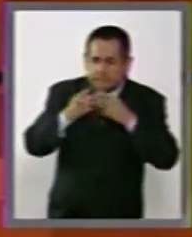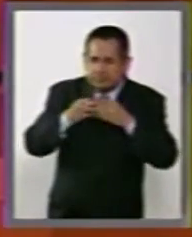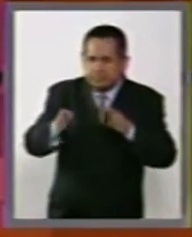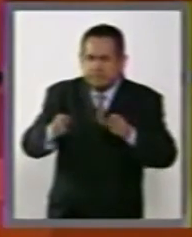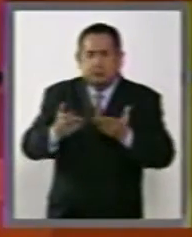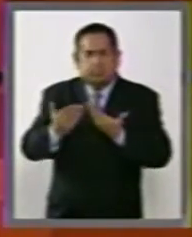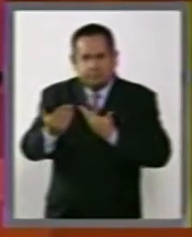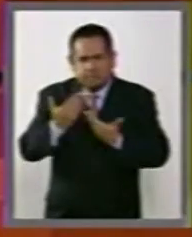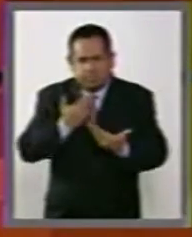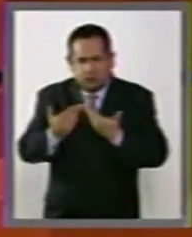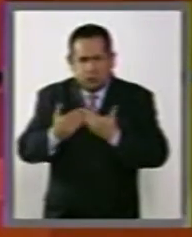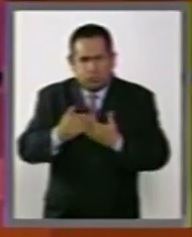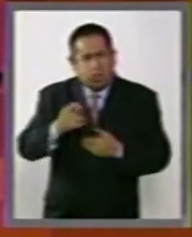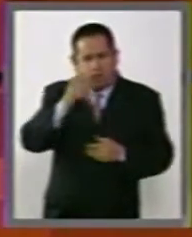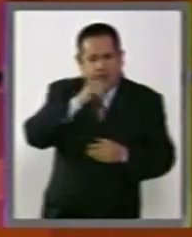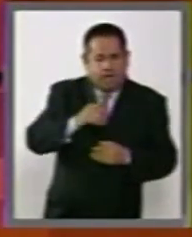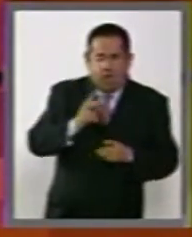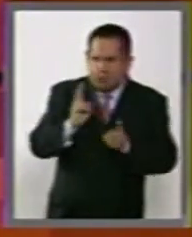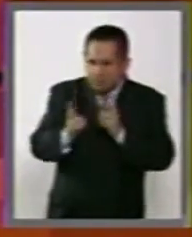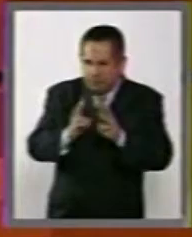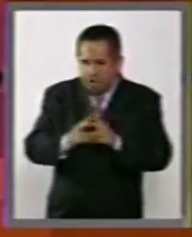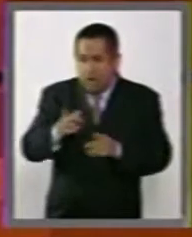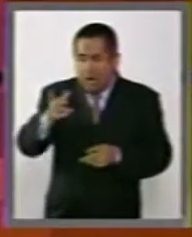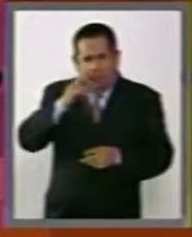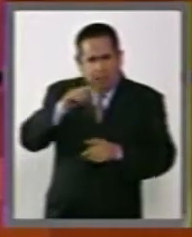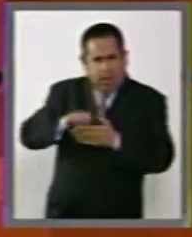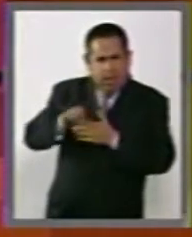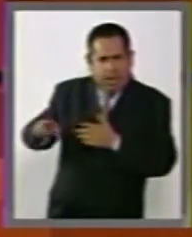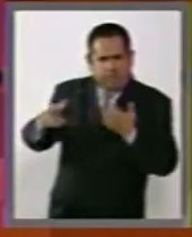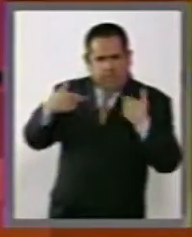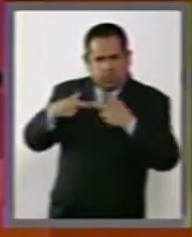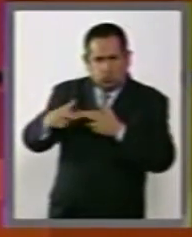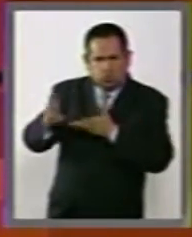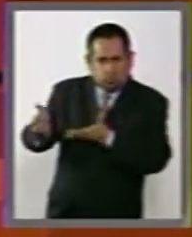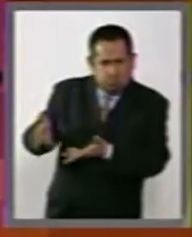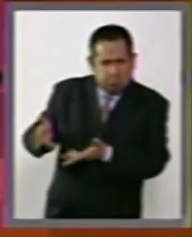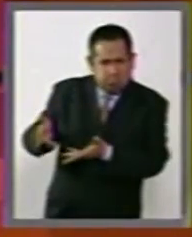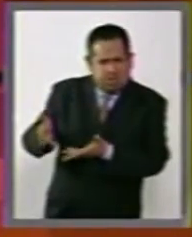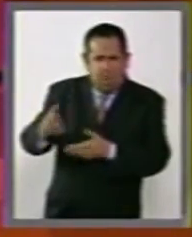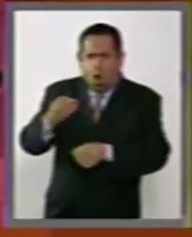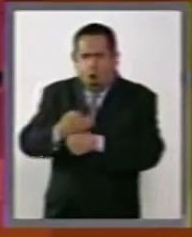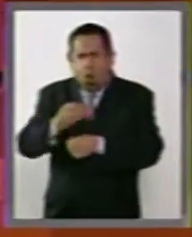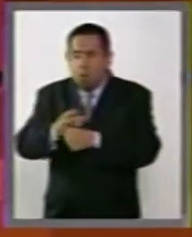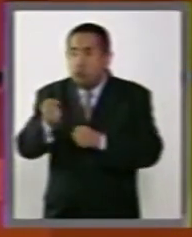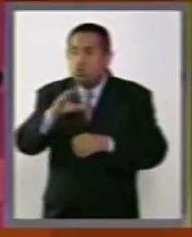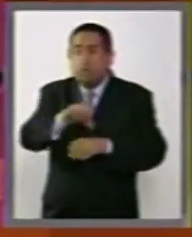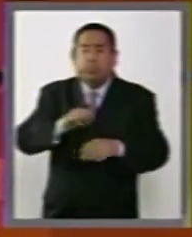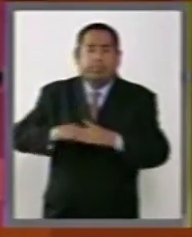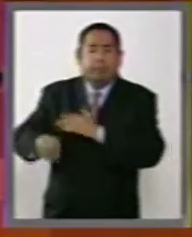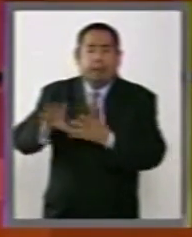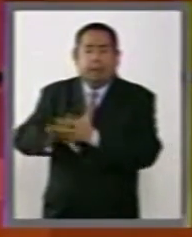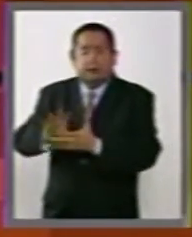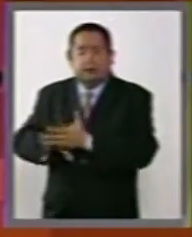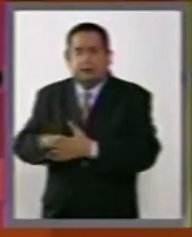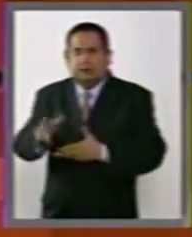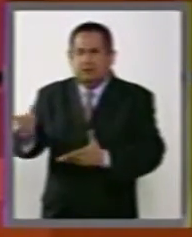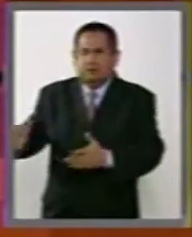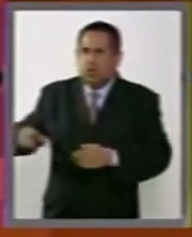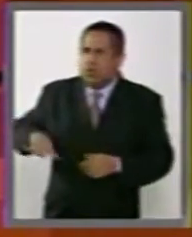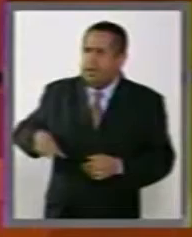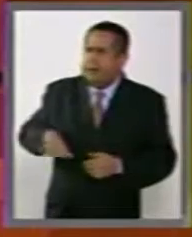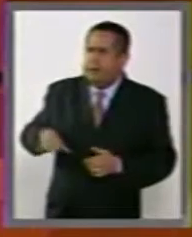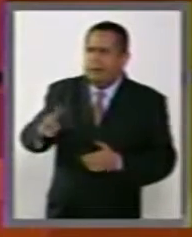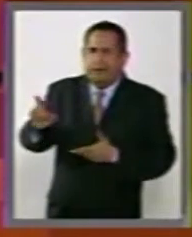camino que no falla. Ahí está el tema de los maestros, hoy muchos en la cárcel, y el gobierno